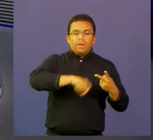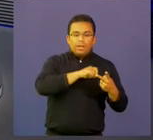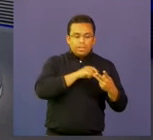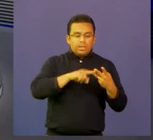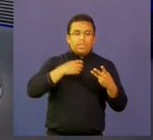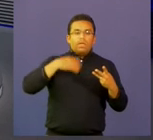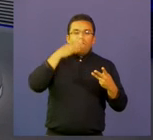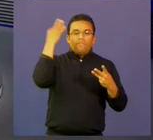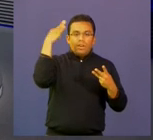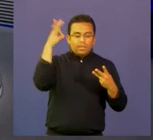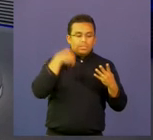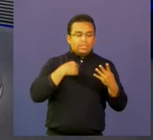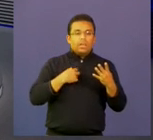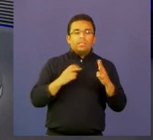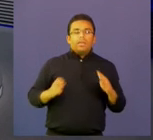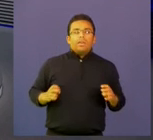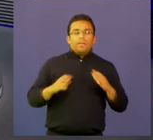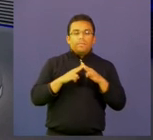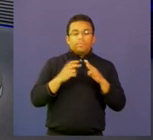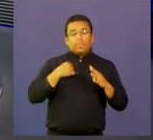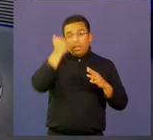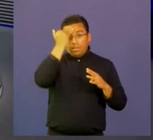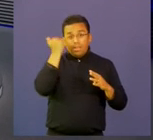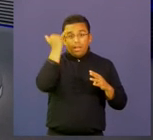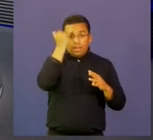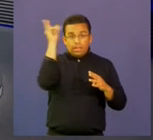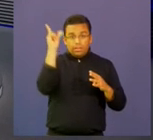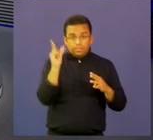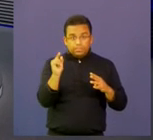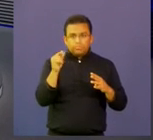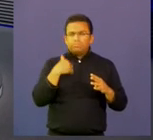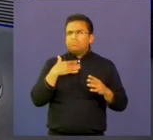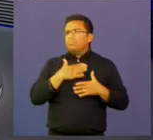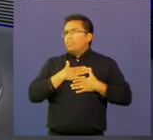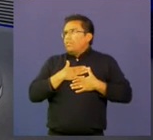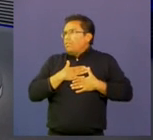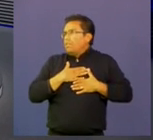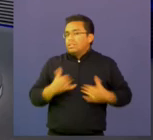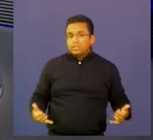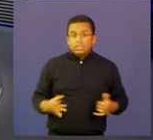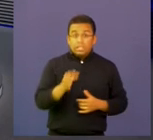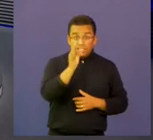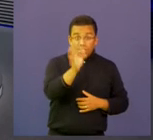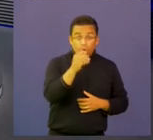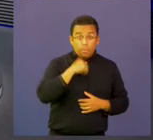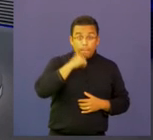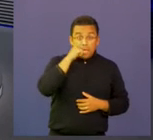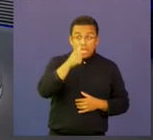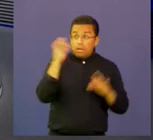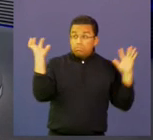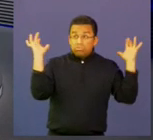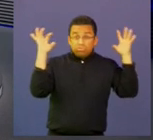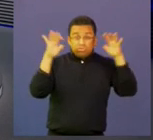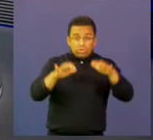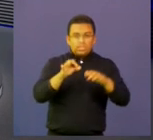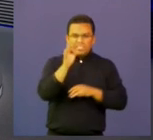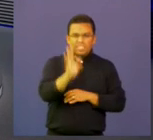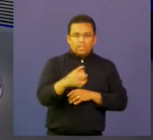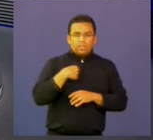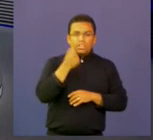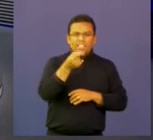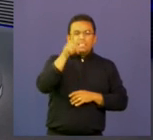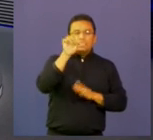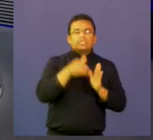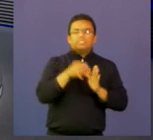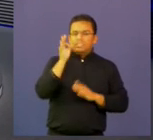de Francia, de Italia, estamos completamente felices y sabemos que mañana, contando con la participación de todos, pues la vamos a sacar del